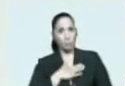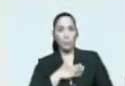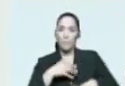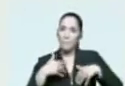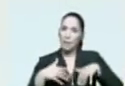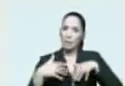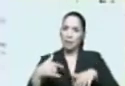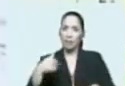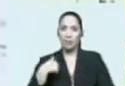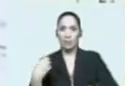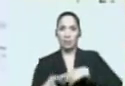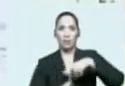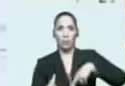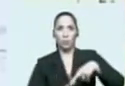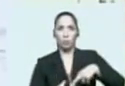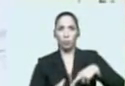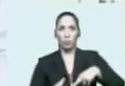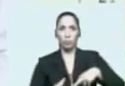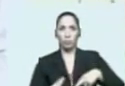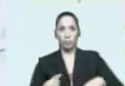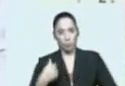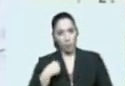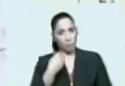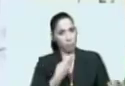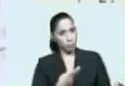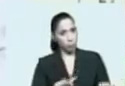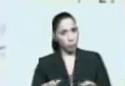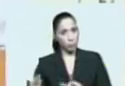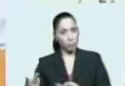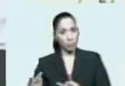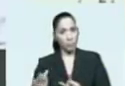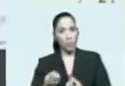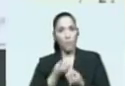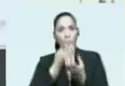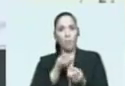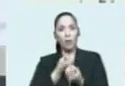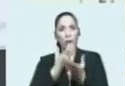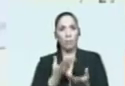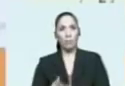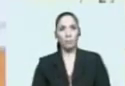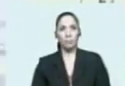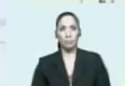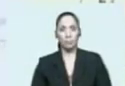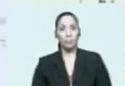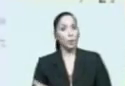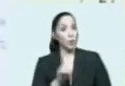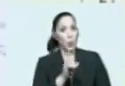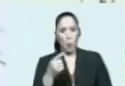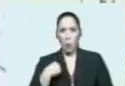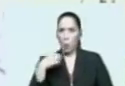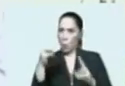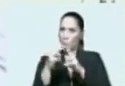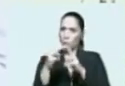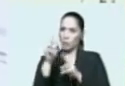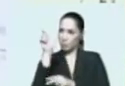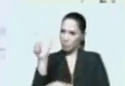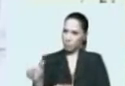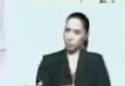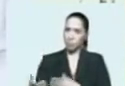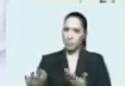me han honrado profundamente invitarme a ofrecer estas palabras no conocía a jorge rodríguez en persona